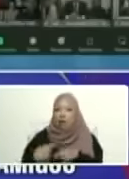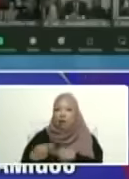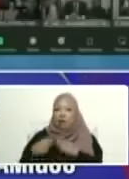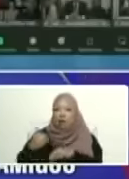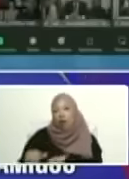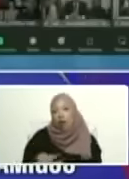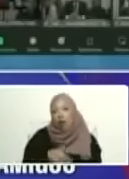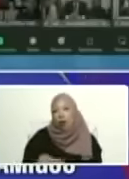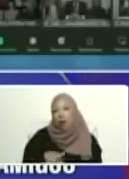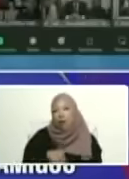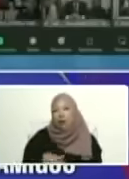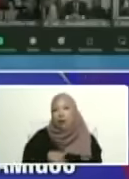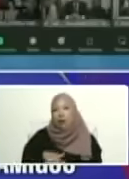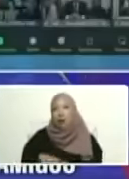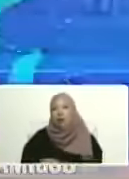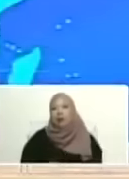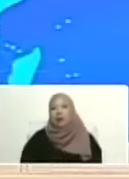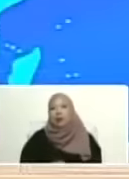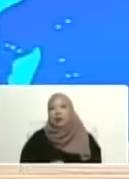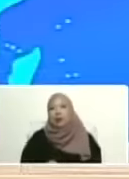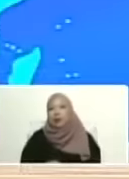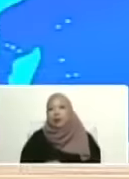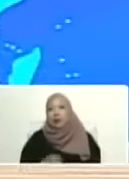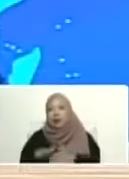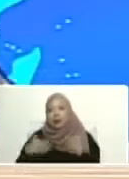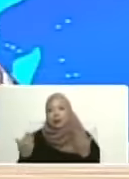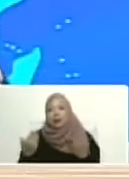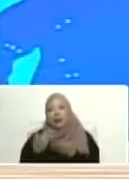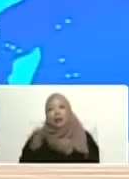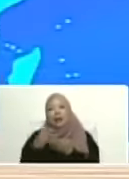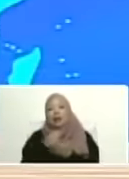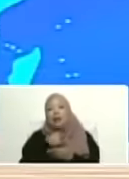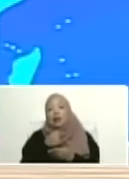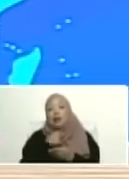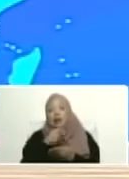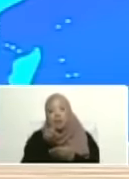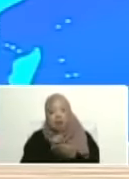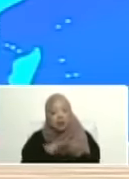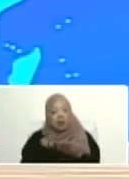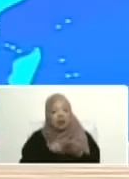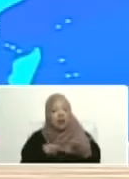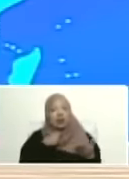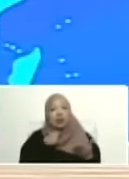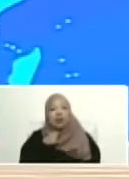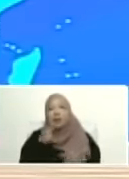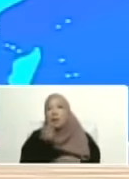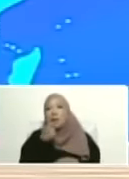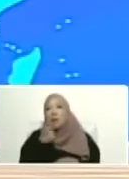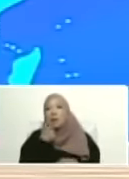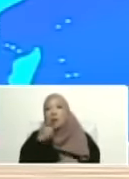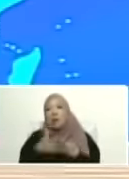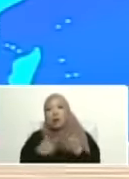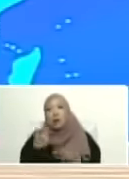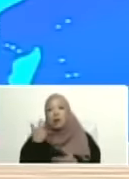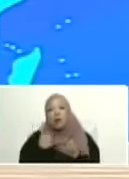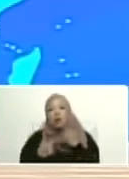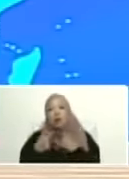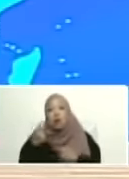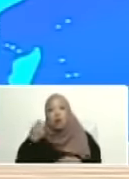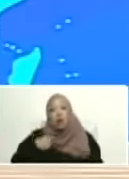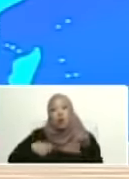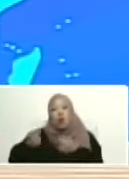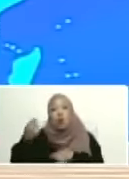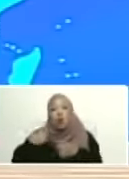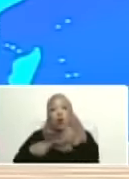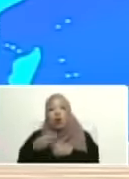El que lee, lee como sea, al revés o al derecho. Miren qué bello estos volantes que está repartiendo la